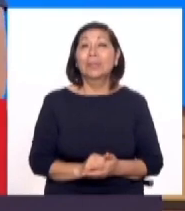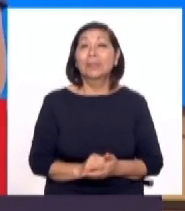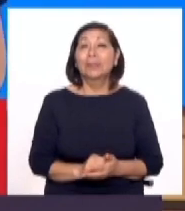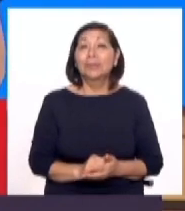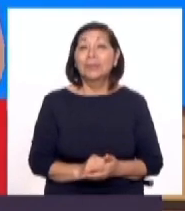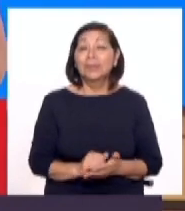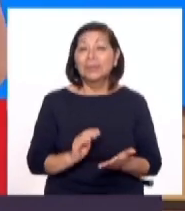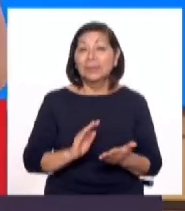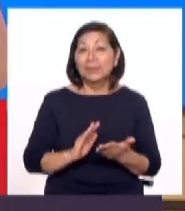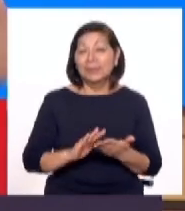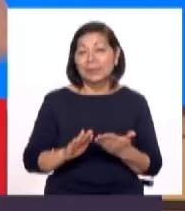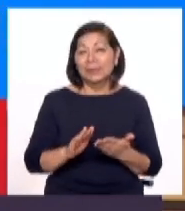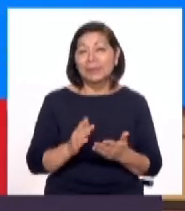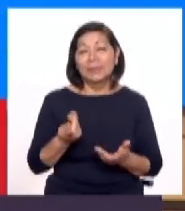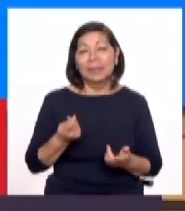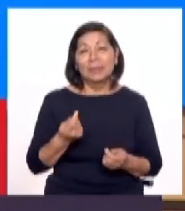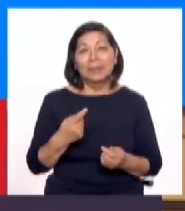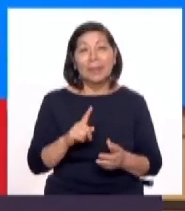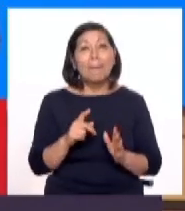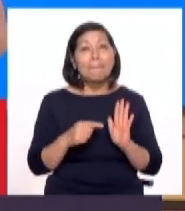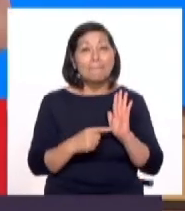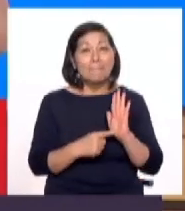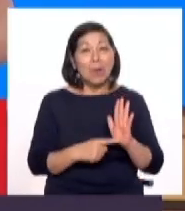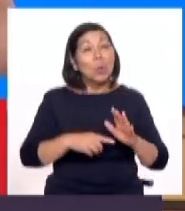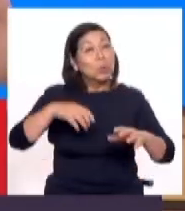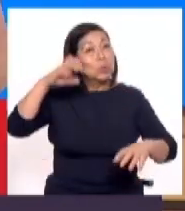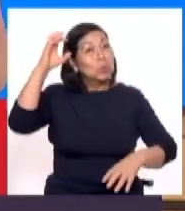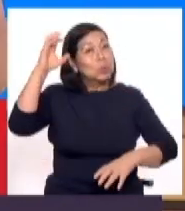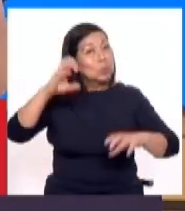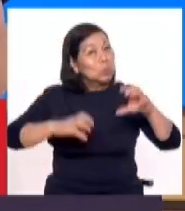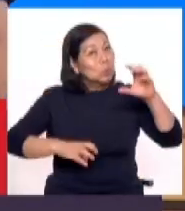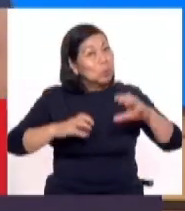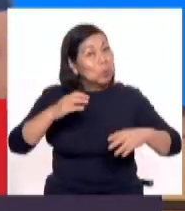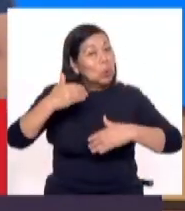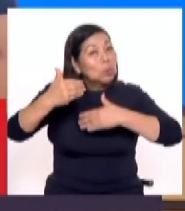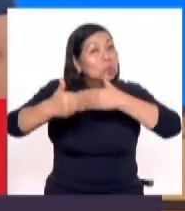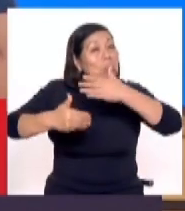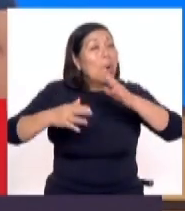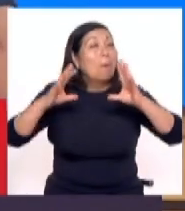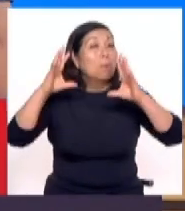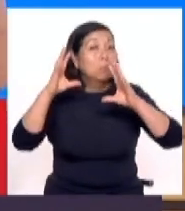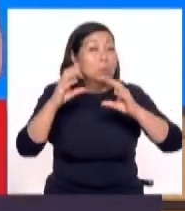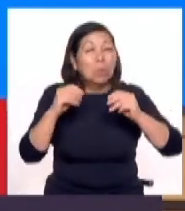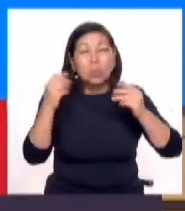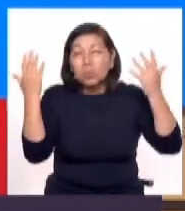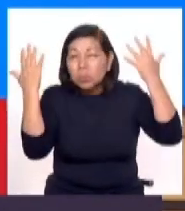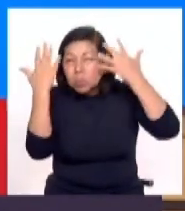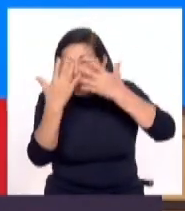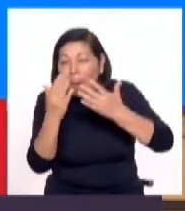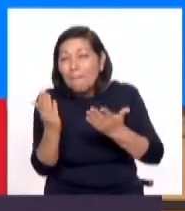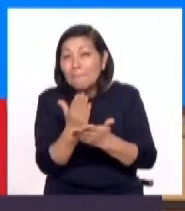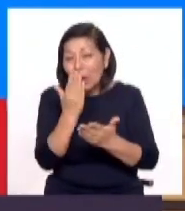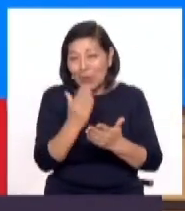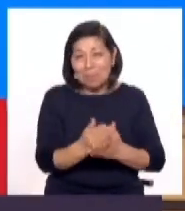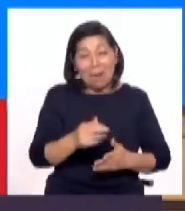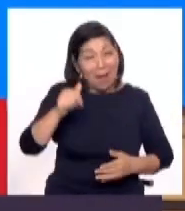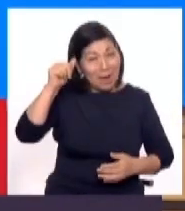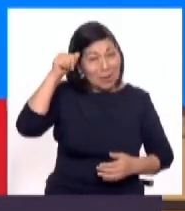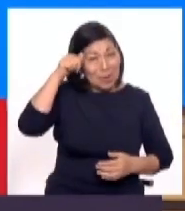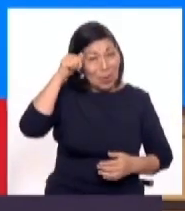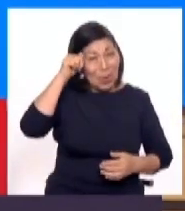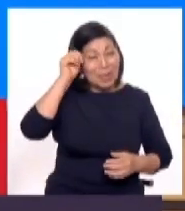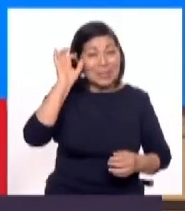manejar Perdón debido a que a la presencia de lluvia podría estar generando reducción de la visibilidad Recuerden que el